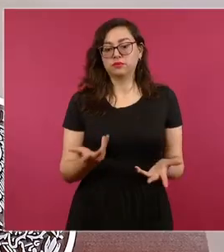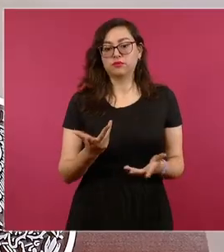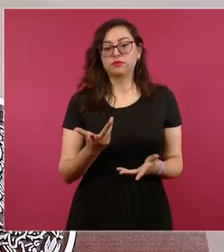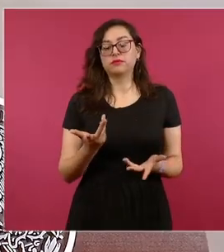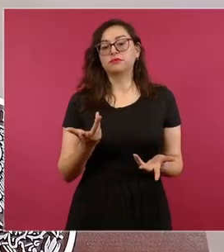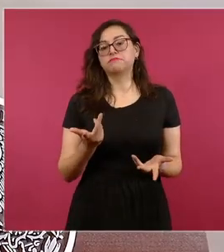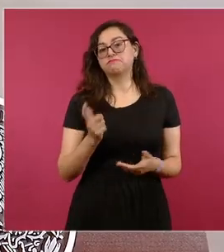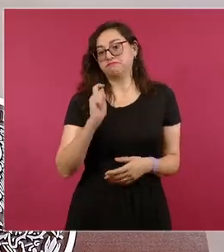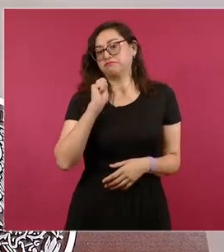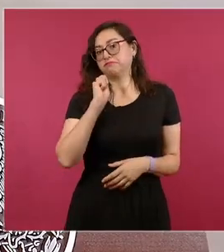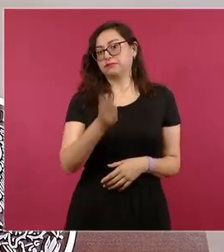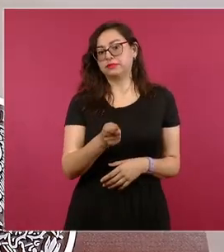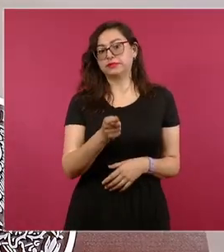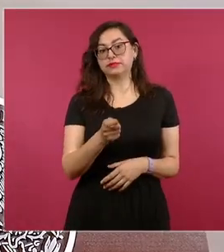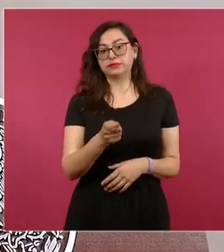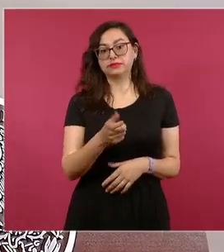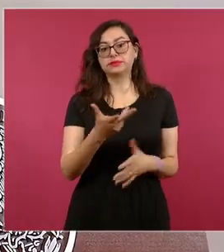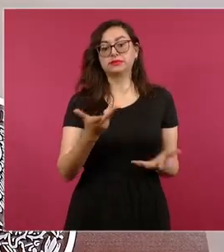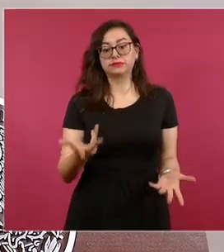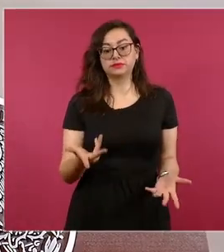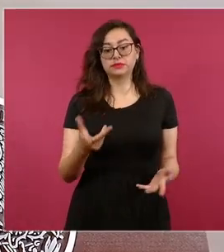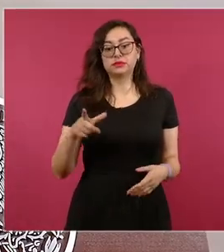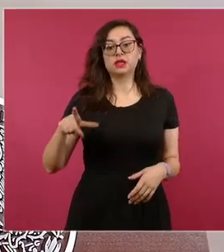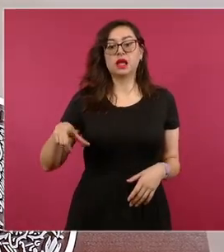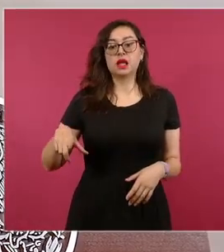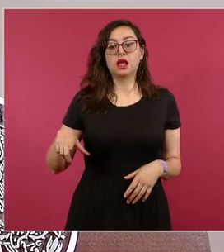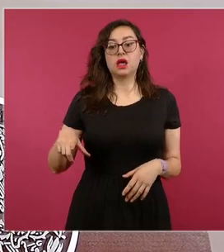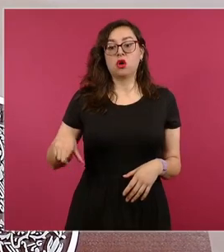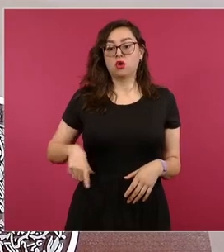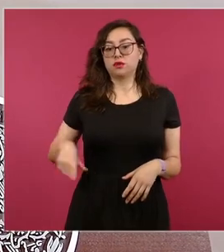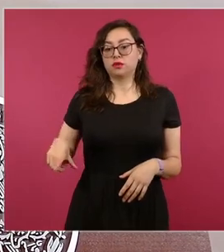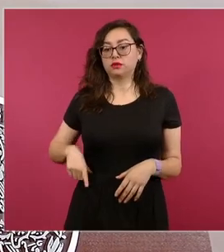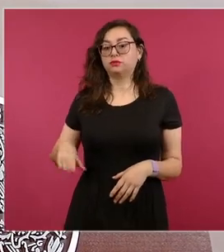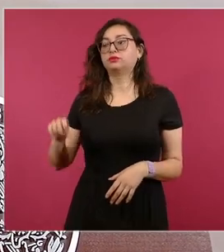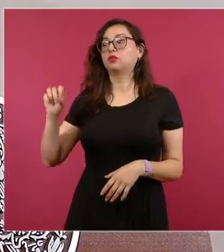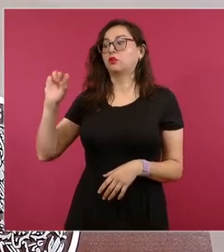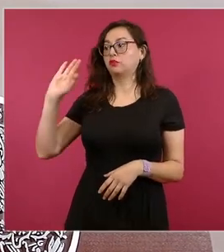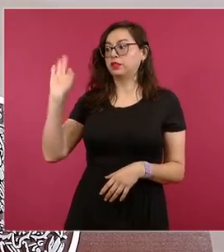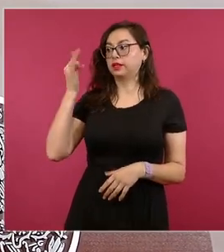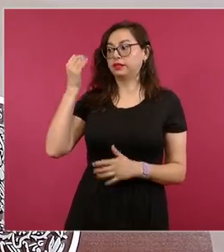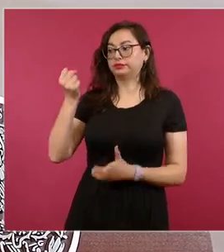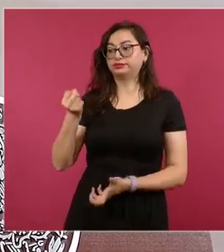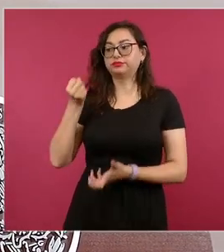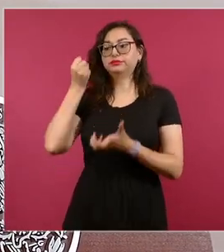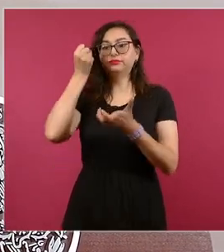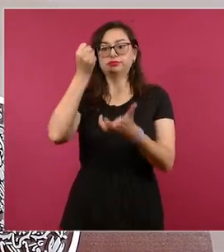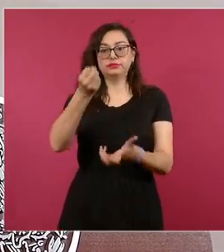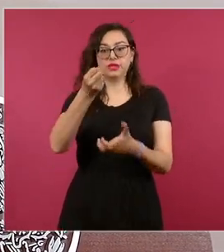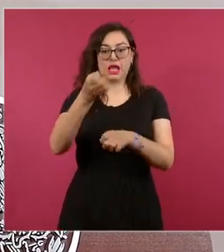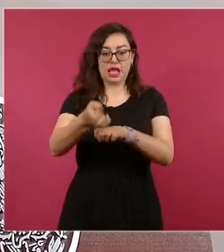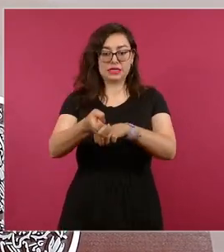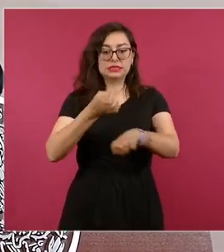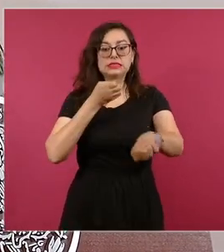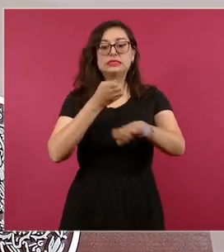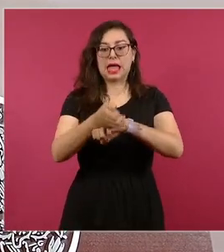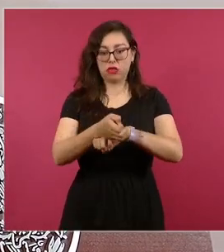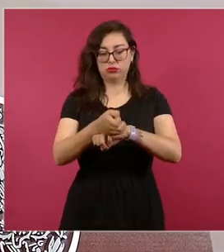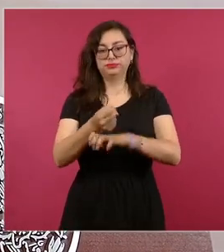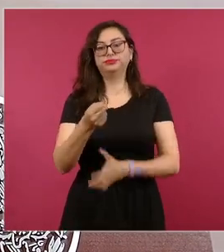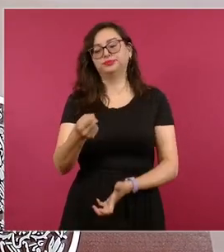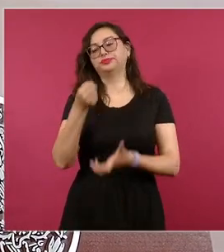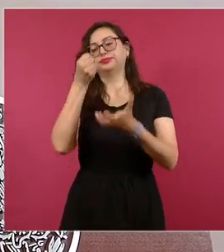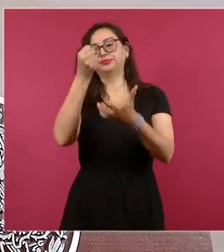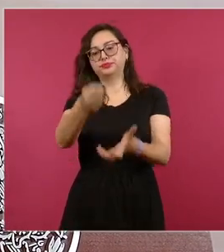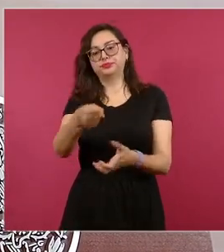y desde, como se hacía muchas veces desde el escritorio, pensar que era lo que le hacía falta a una clínica, sino ahora con este